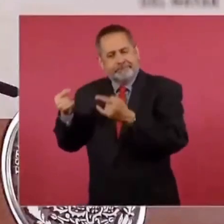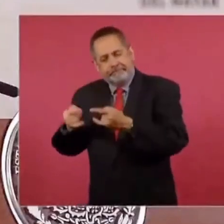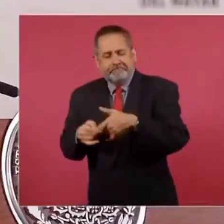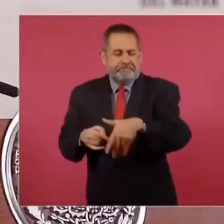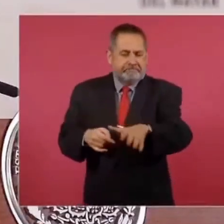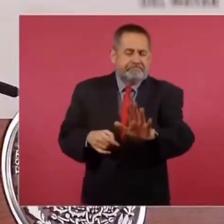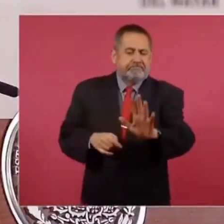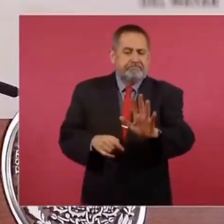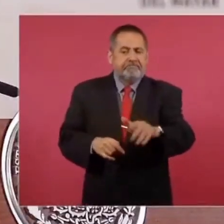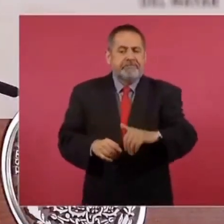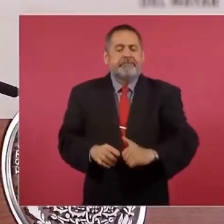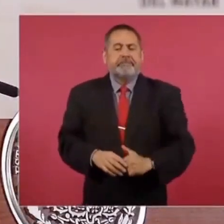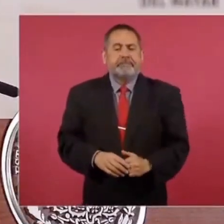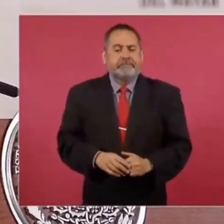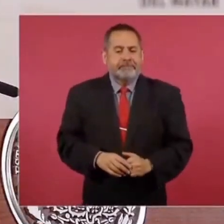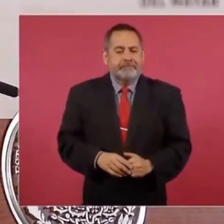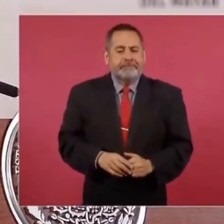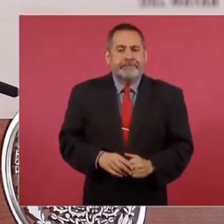a